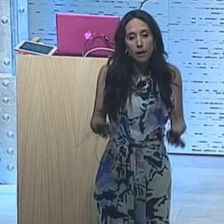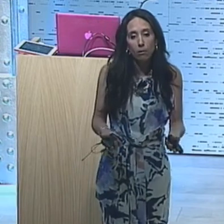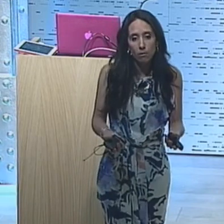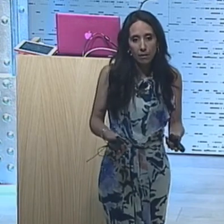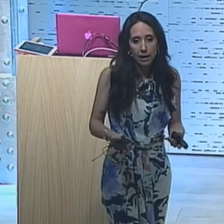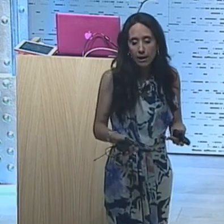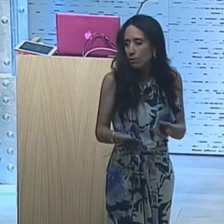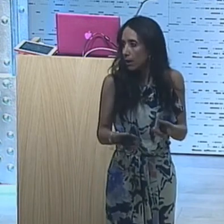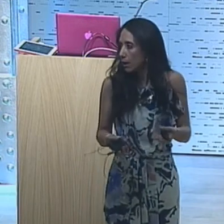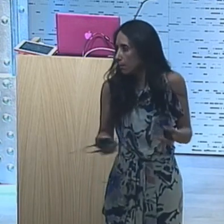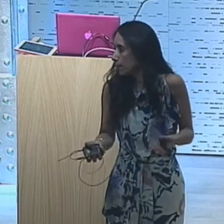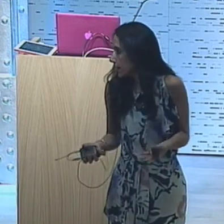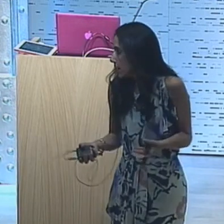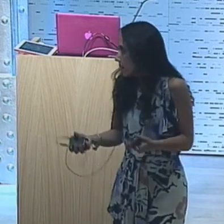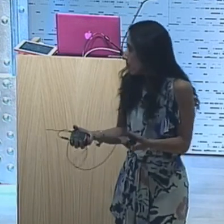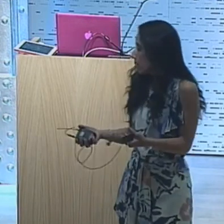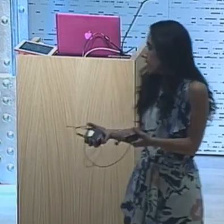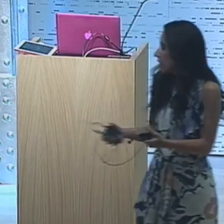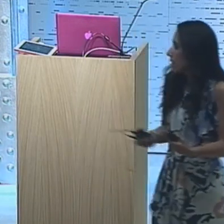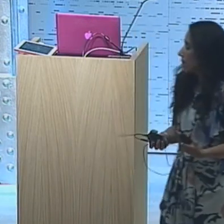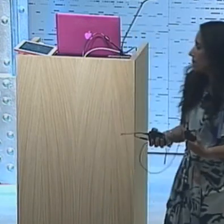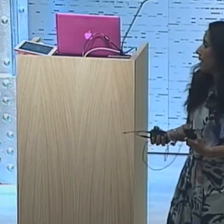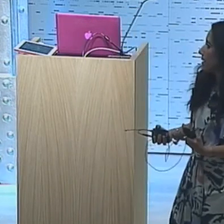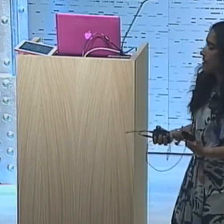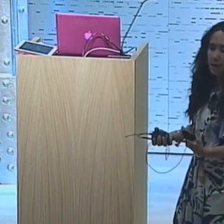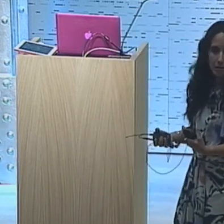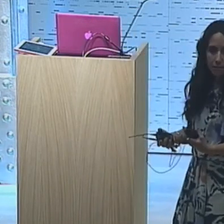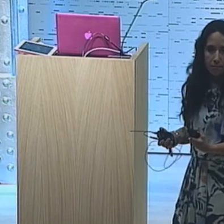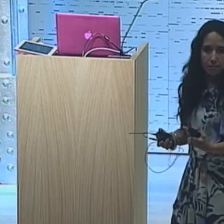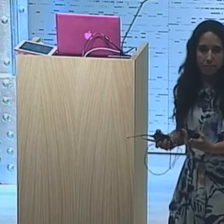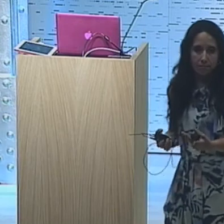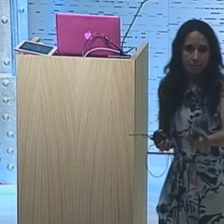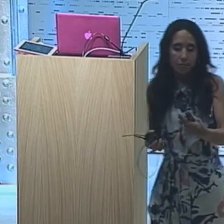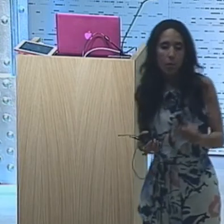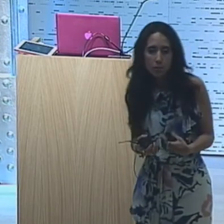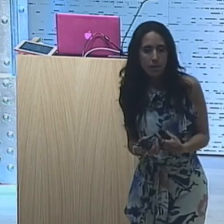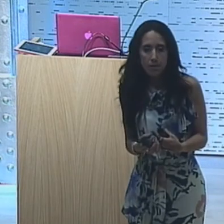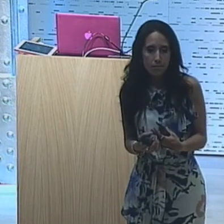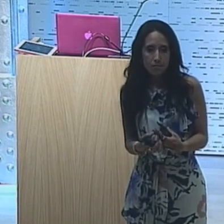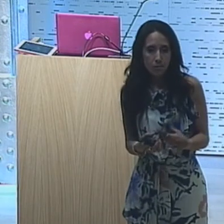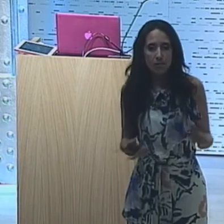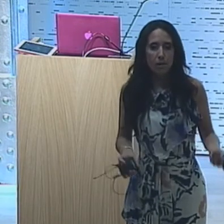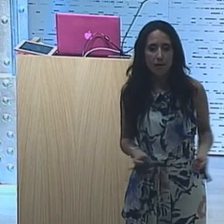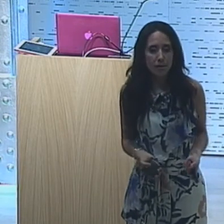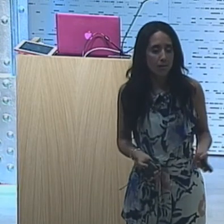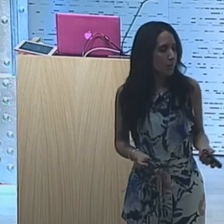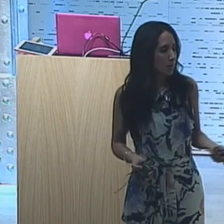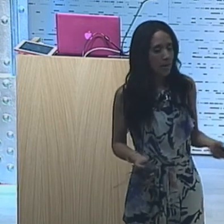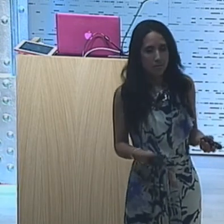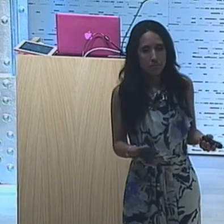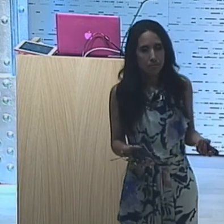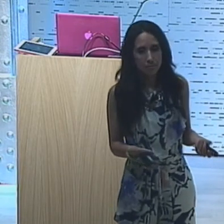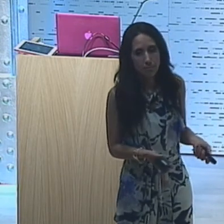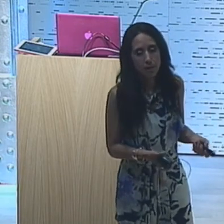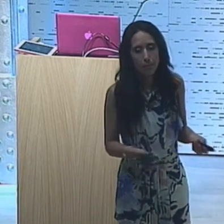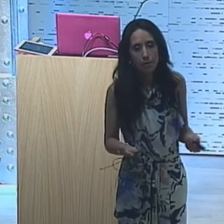el público al que yo le quiero platicar, porque es quien va a estar o motivado o totalmente